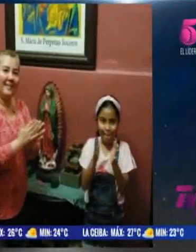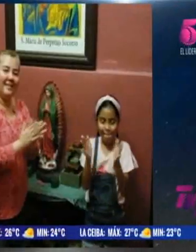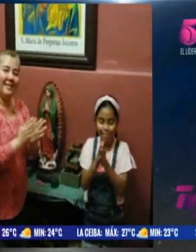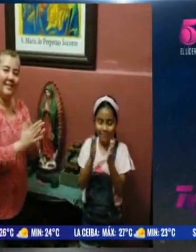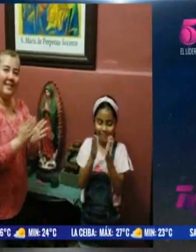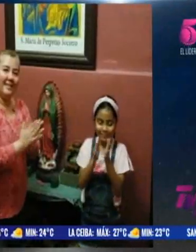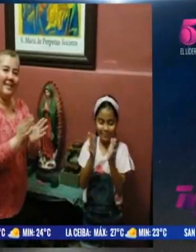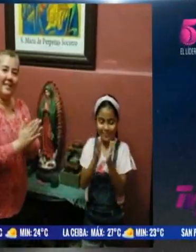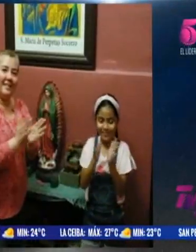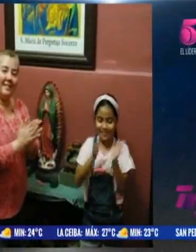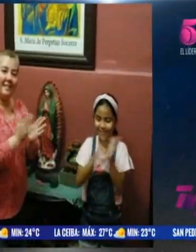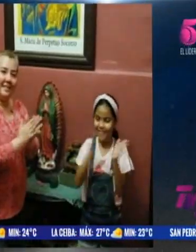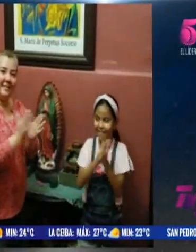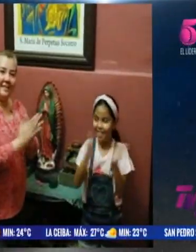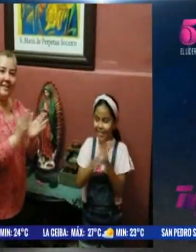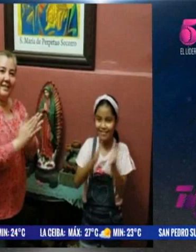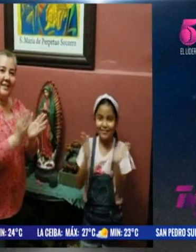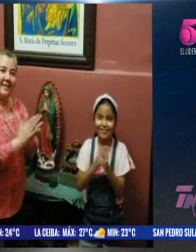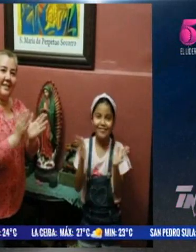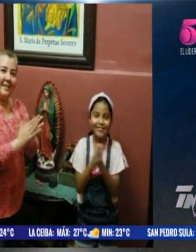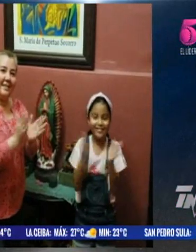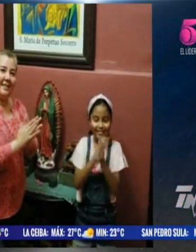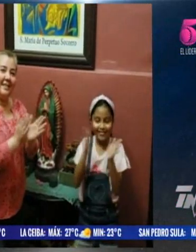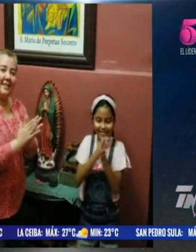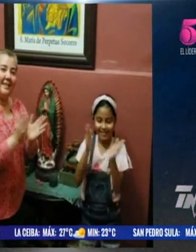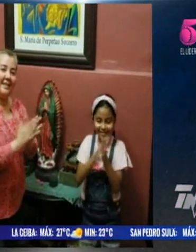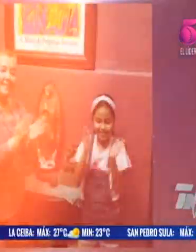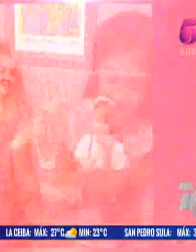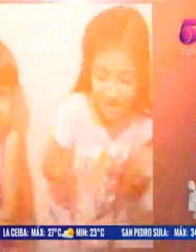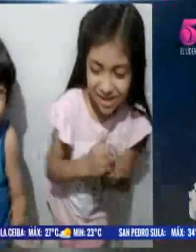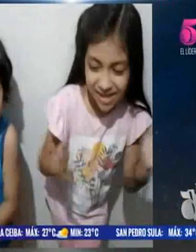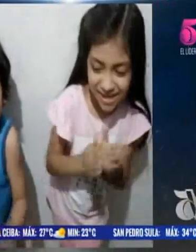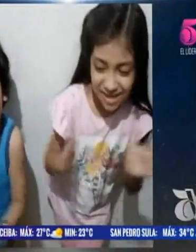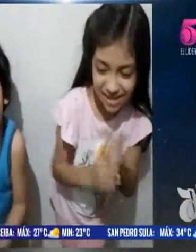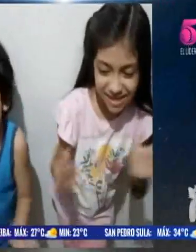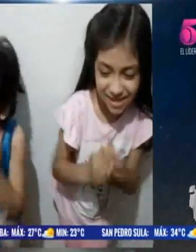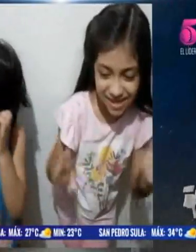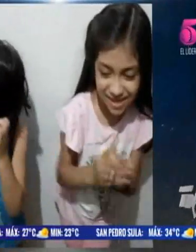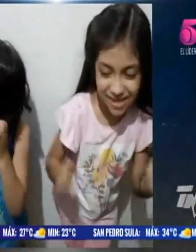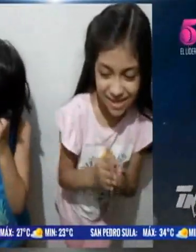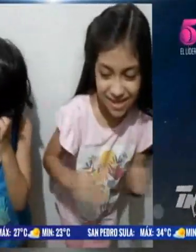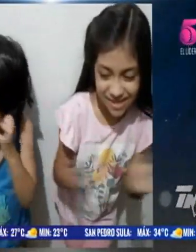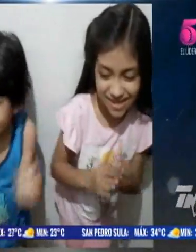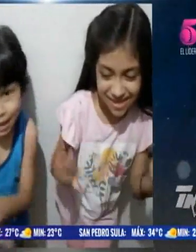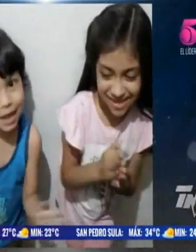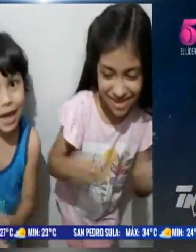Que Dios proteja a todos nuestros médicos y enfermeras.